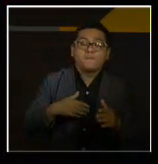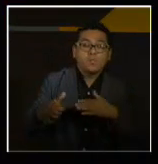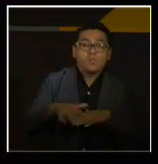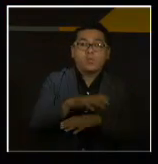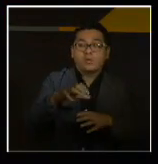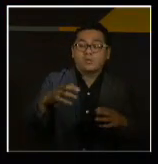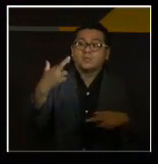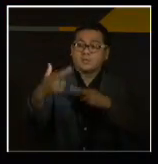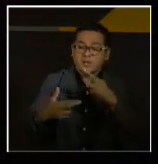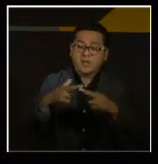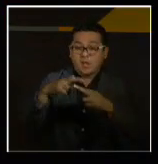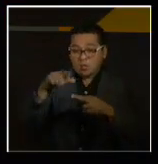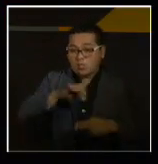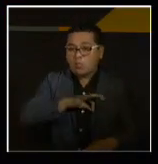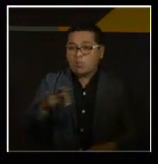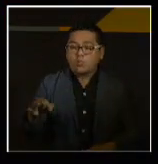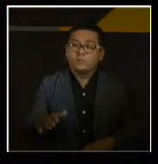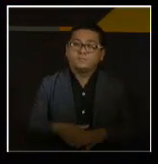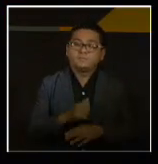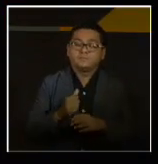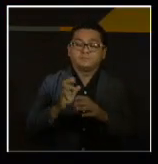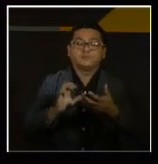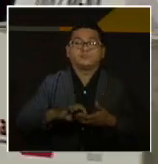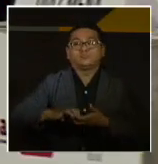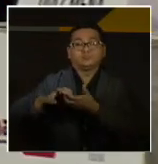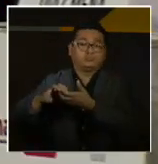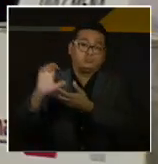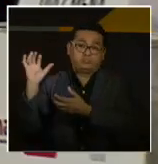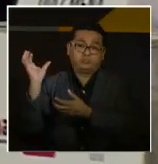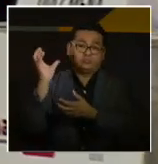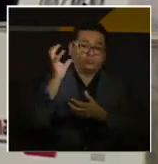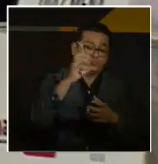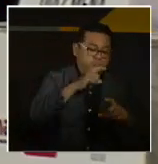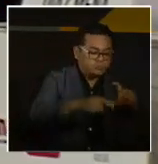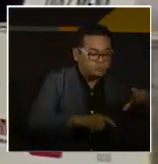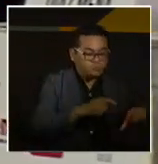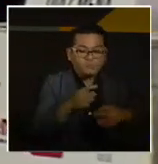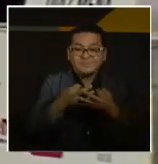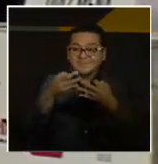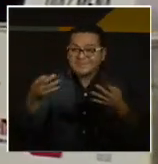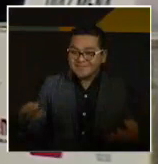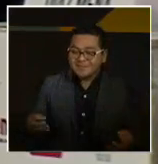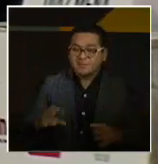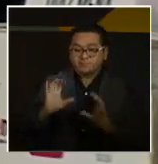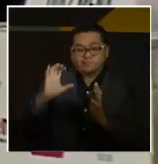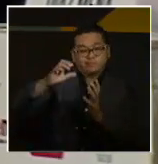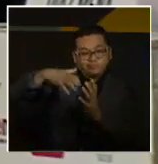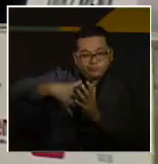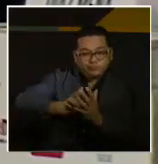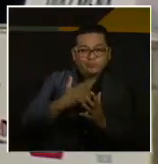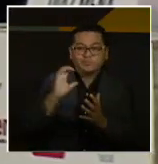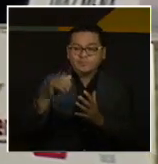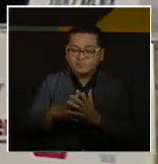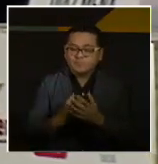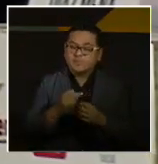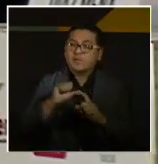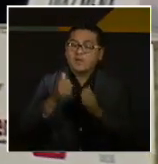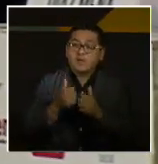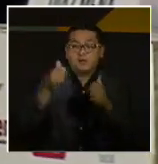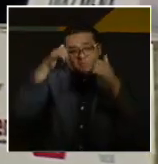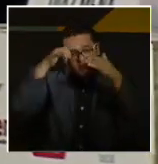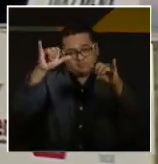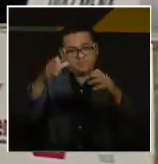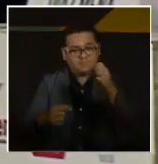módulos regionales con tractores para que se vaya mecanizando la tierra a través de las organizaciones